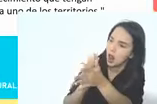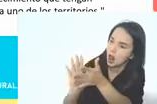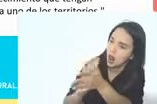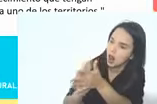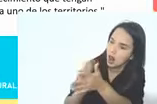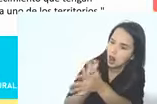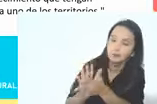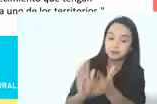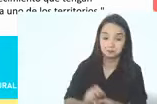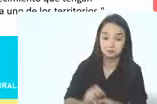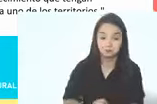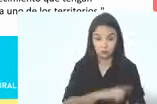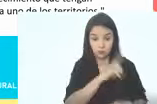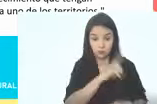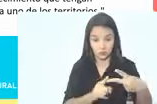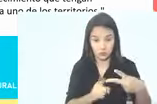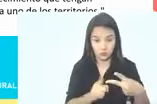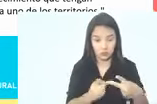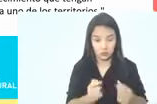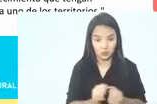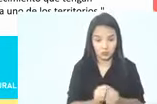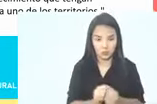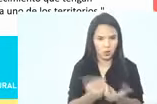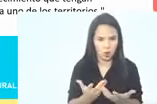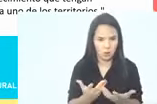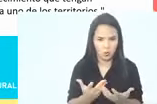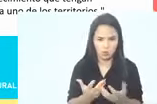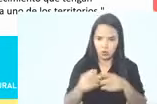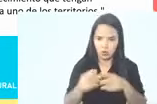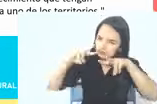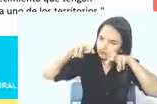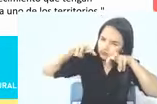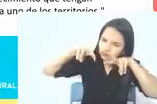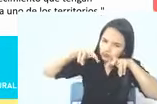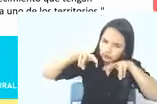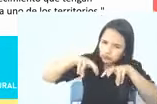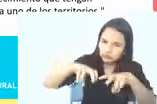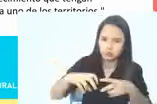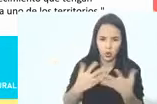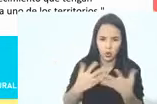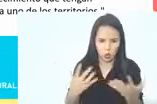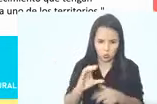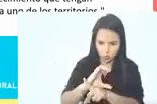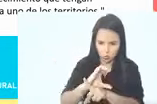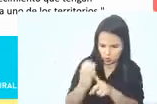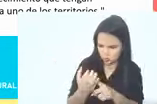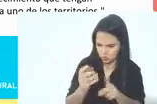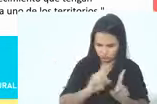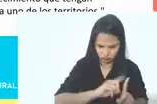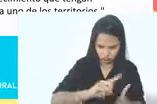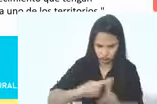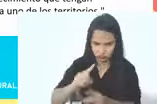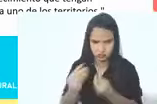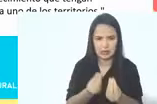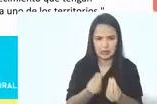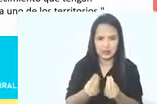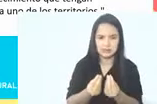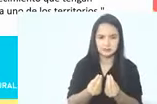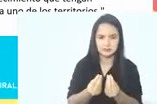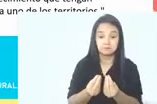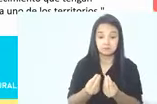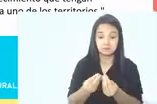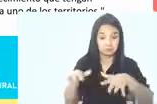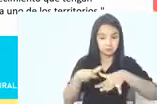la tercera actividad de la meta, que es una de las más importantes, es un laboratorio de investigación creación, que es